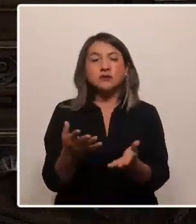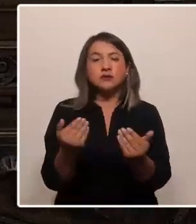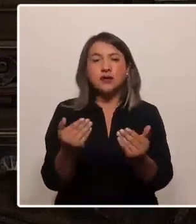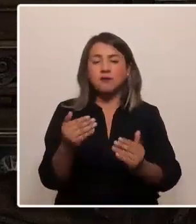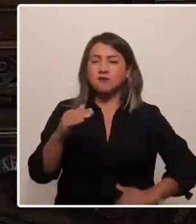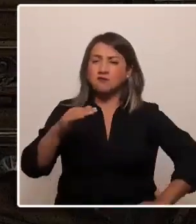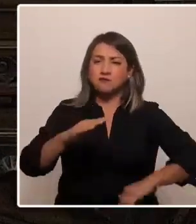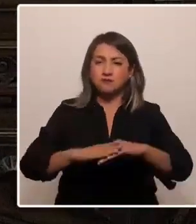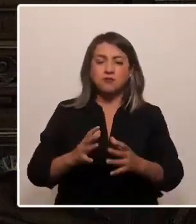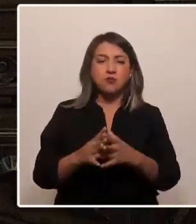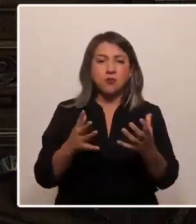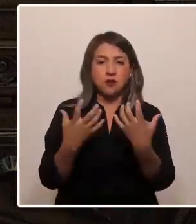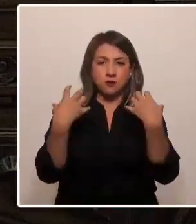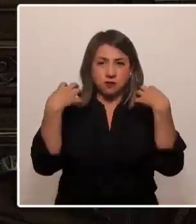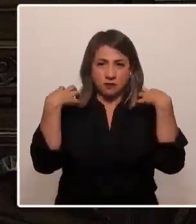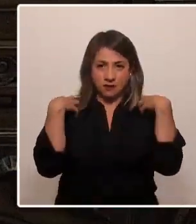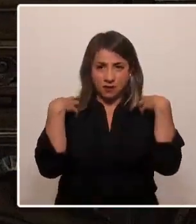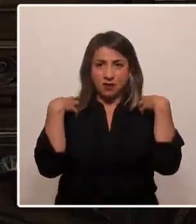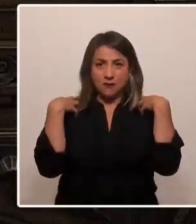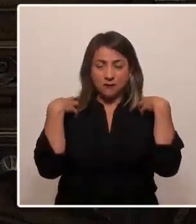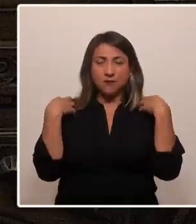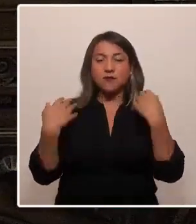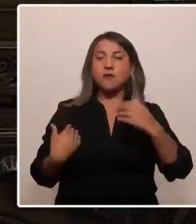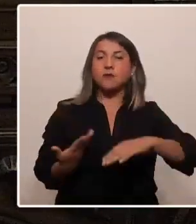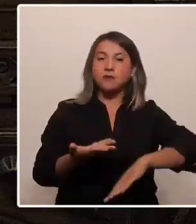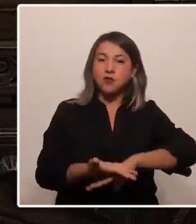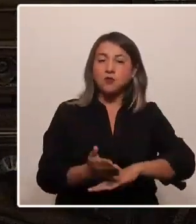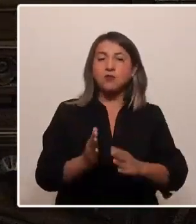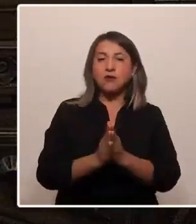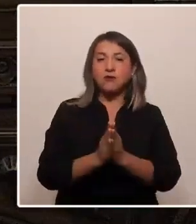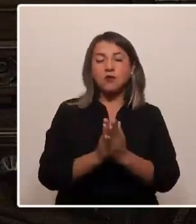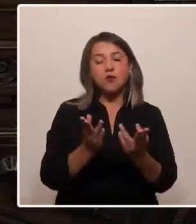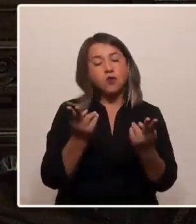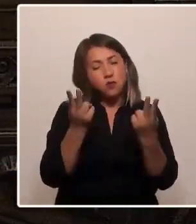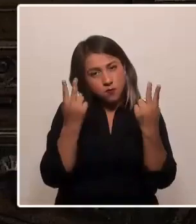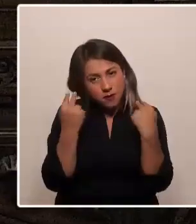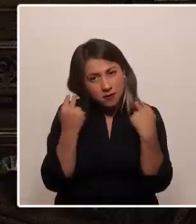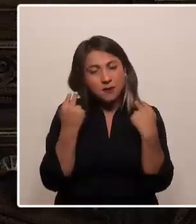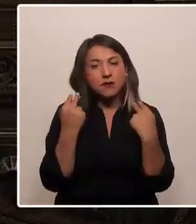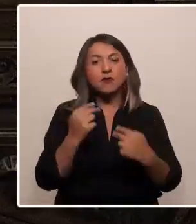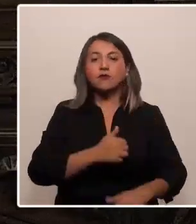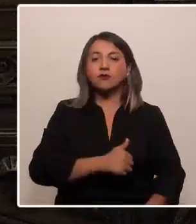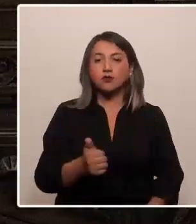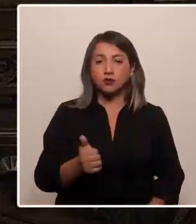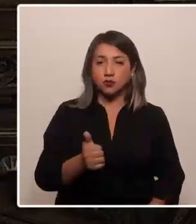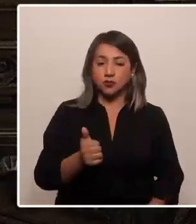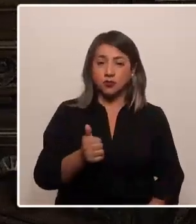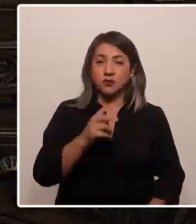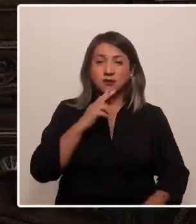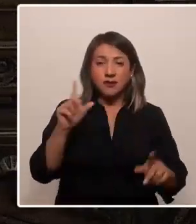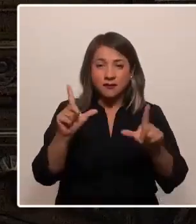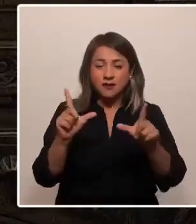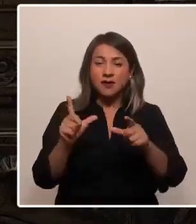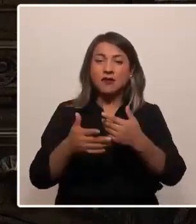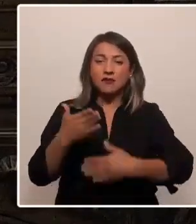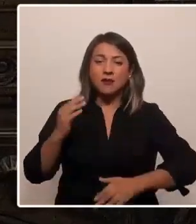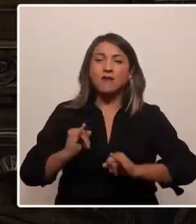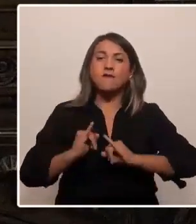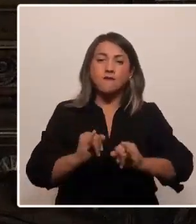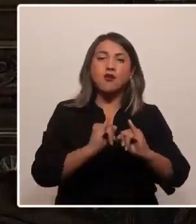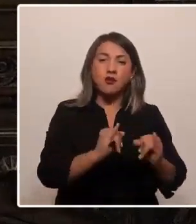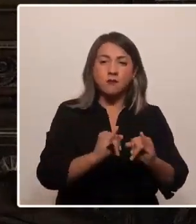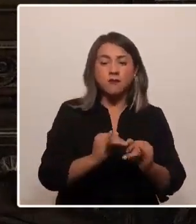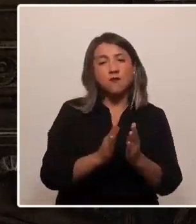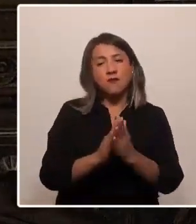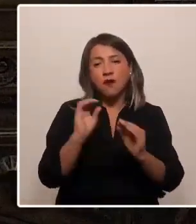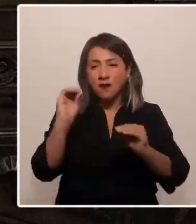máxima responsabilidad y pido humildemente a los medios de comunicación que informen a la ciudadanía en